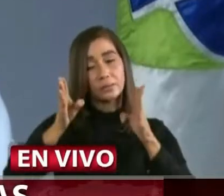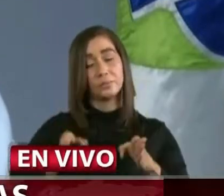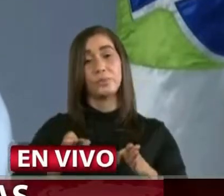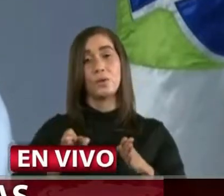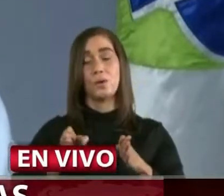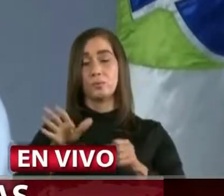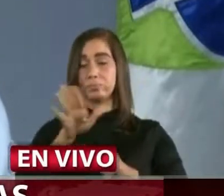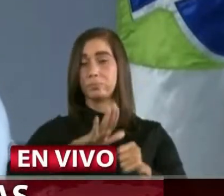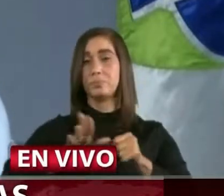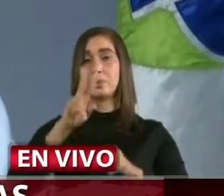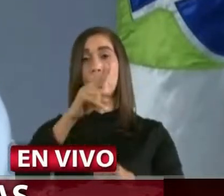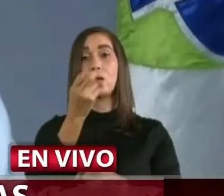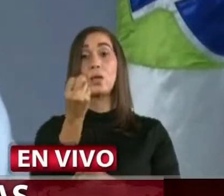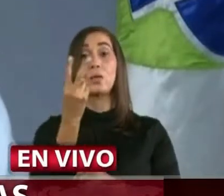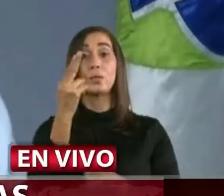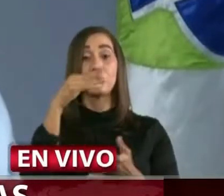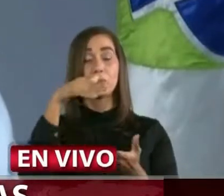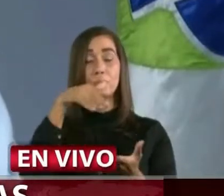remotas,